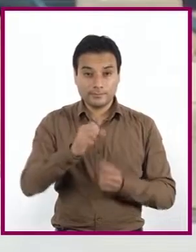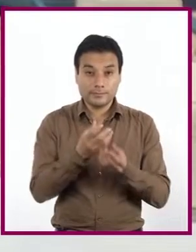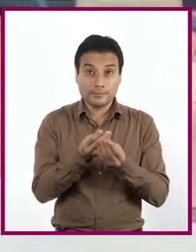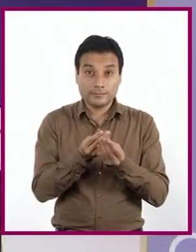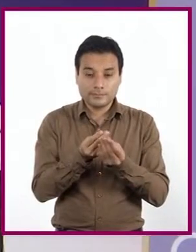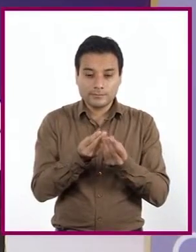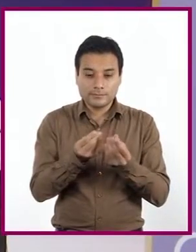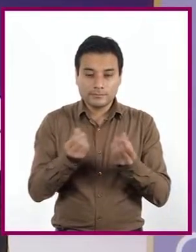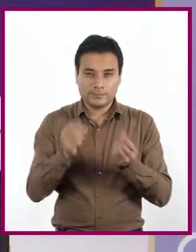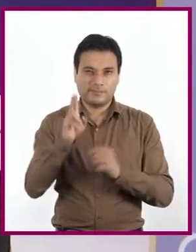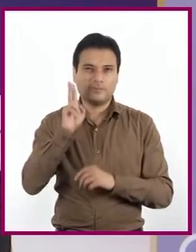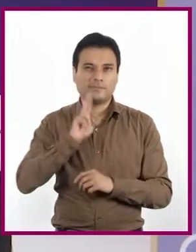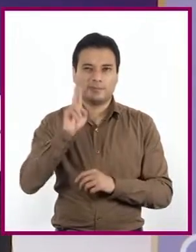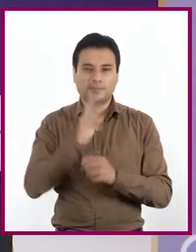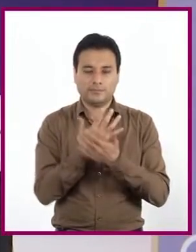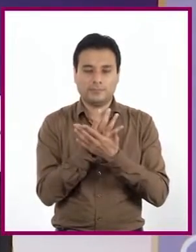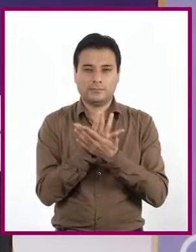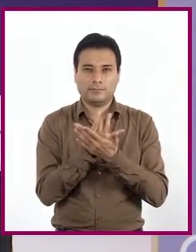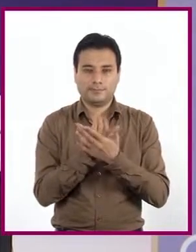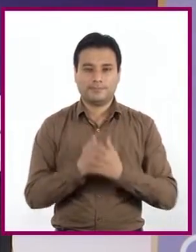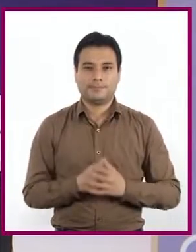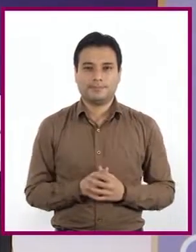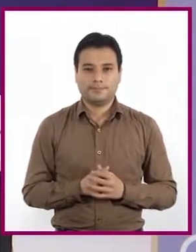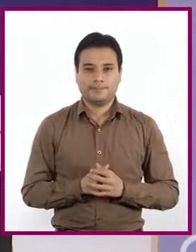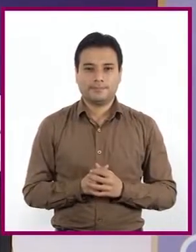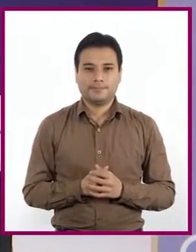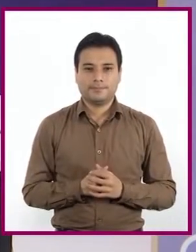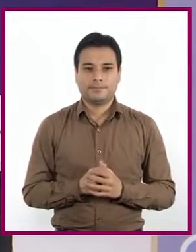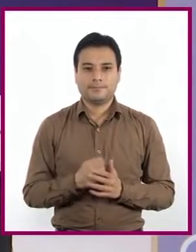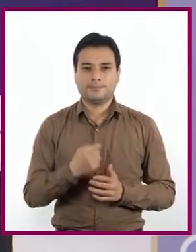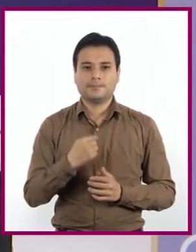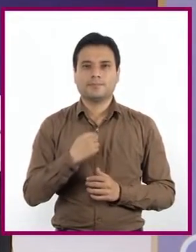vamos a verificar nuestro circuito eléctrico.